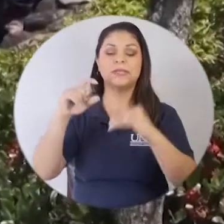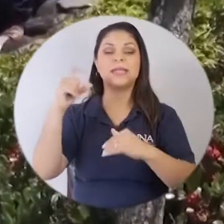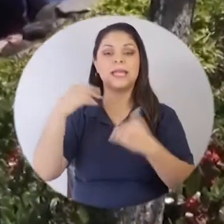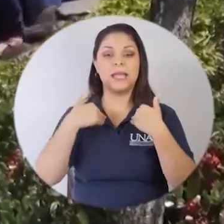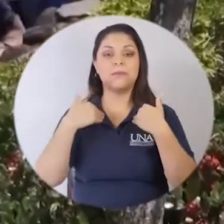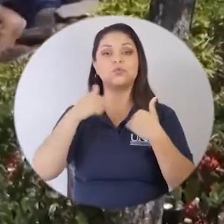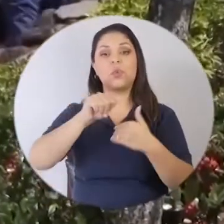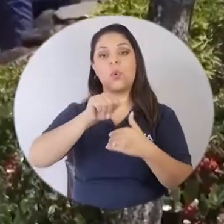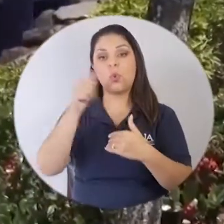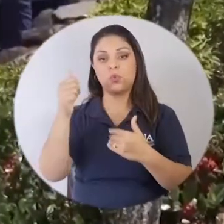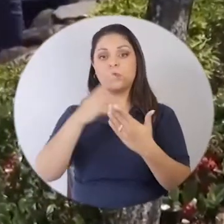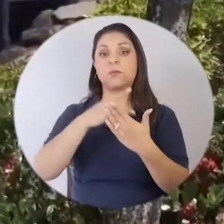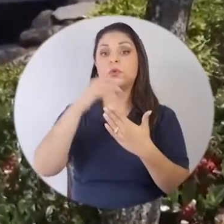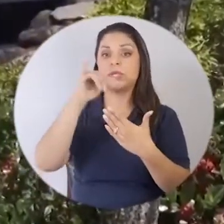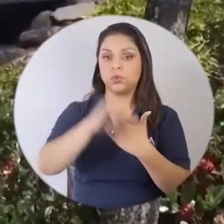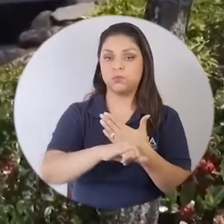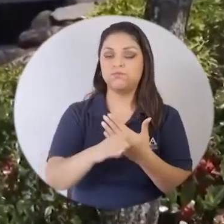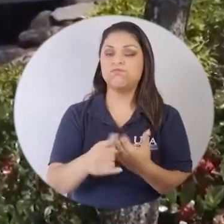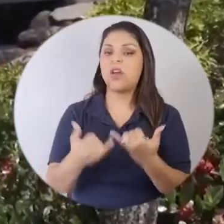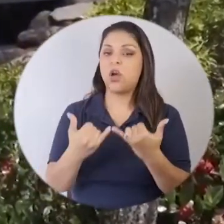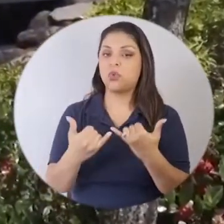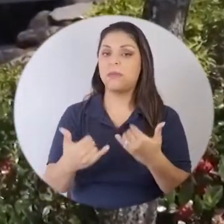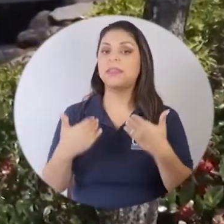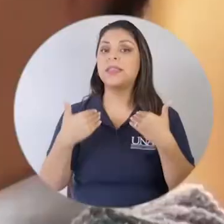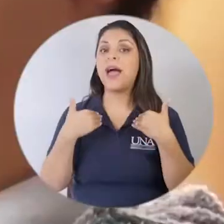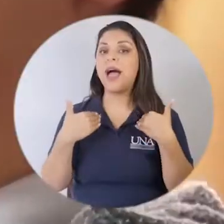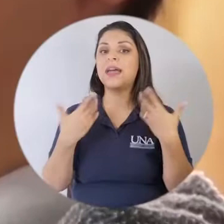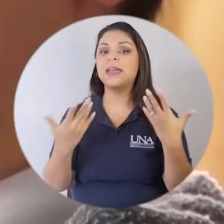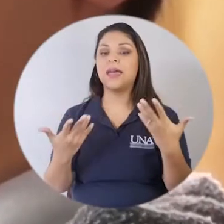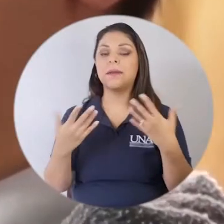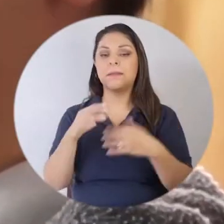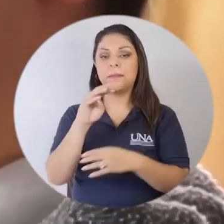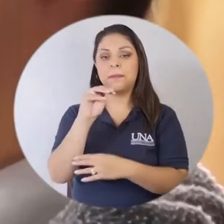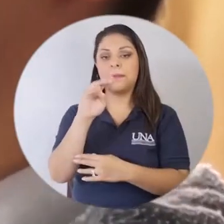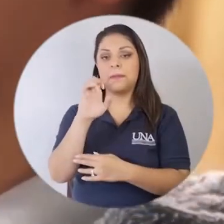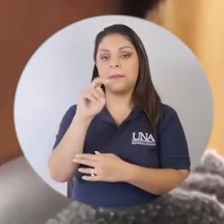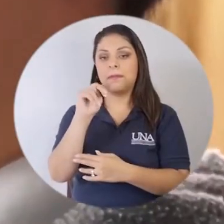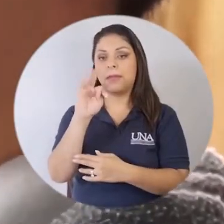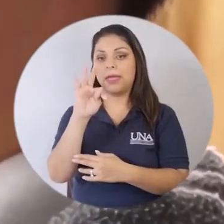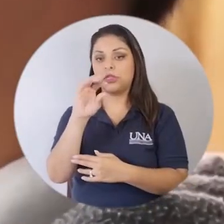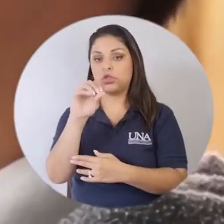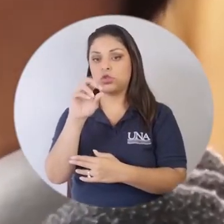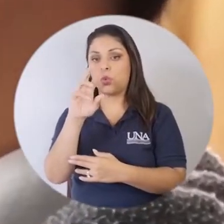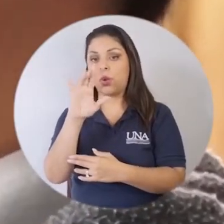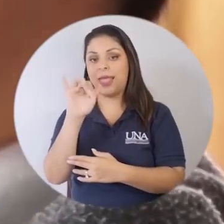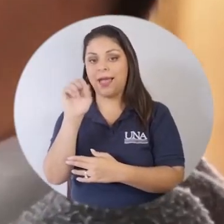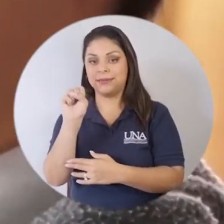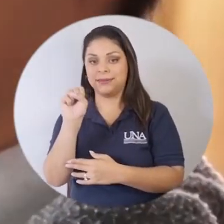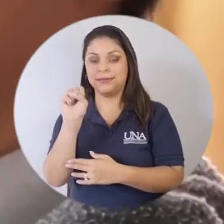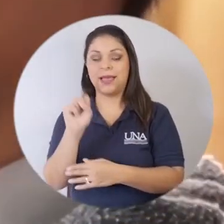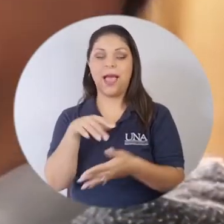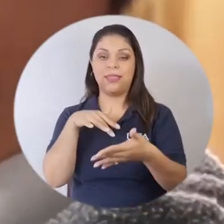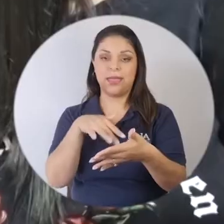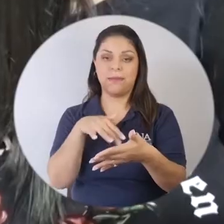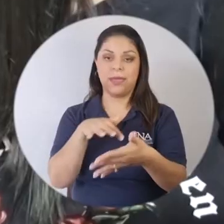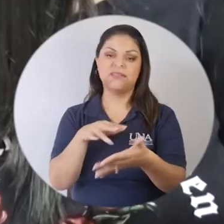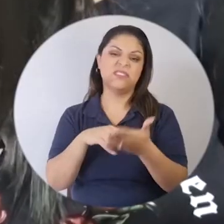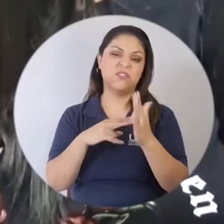otros proyectos. Actualmente, por ejemplo, tenemos un proyecto de mentorías académicas que consiste que estudiantes